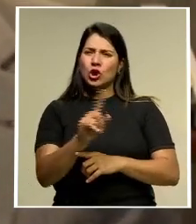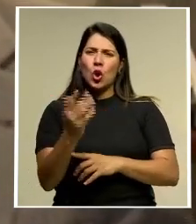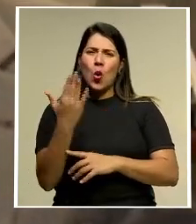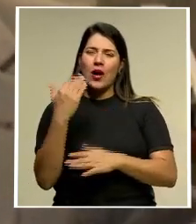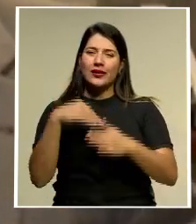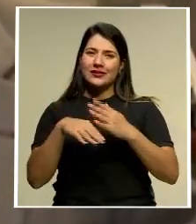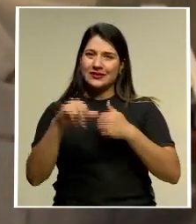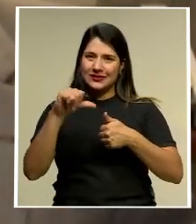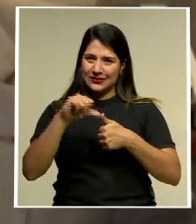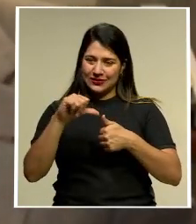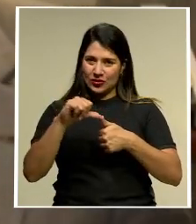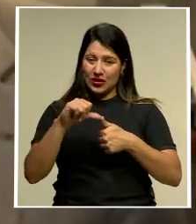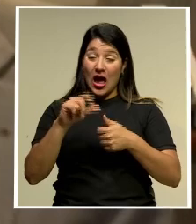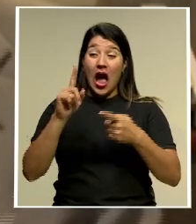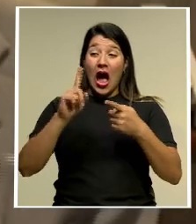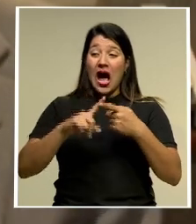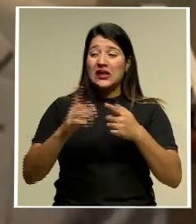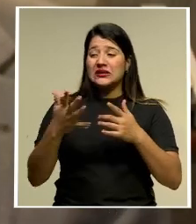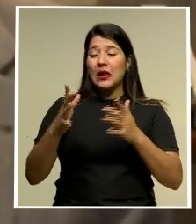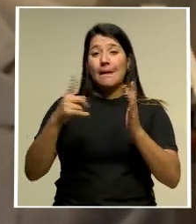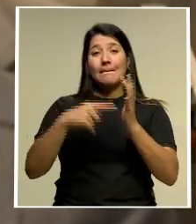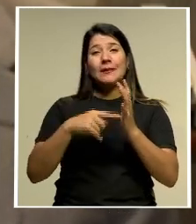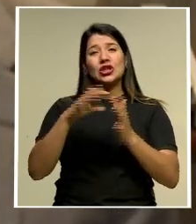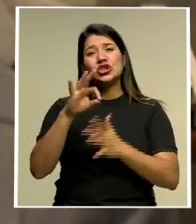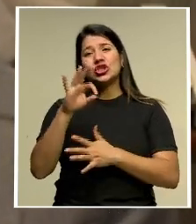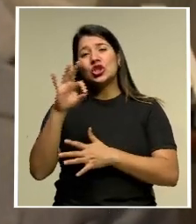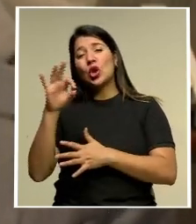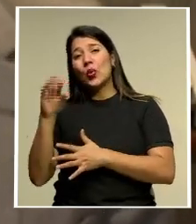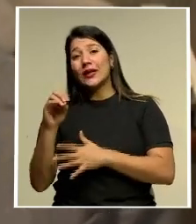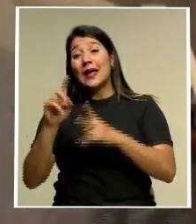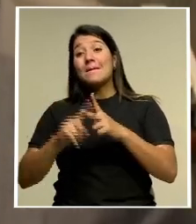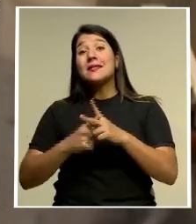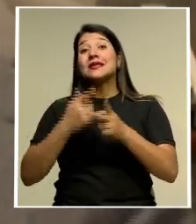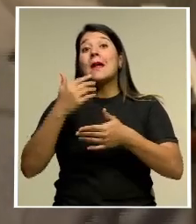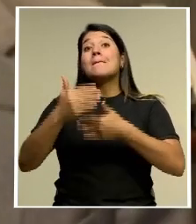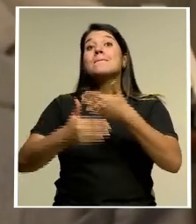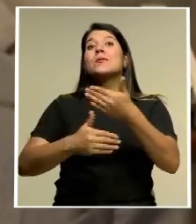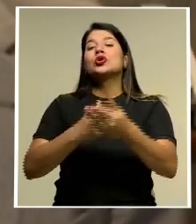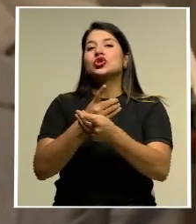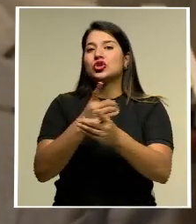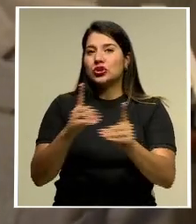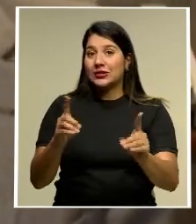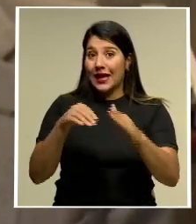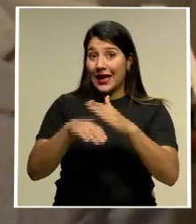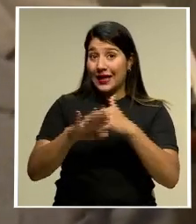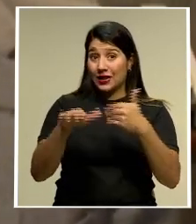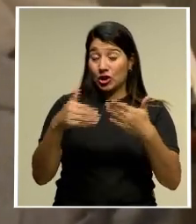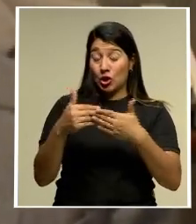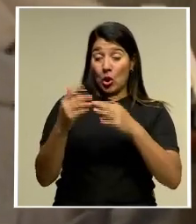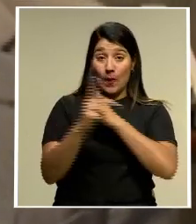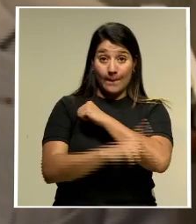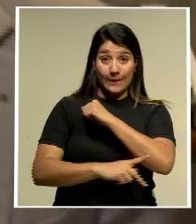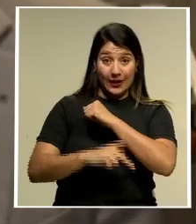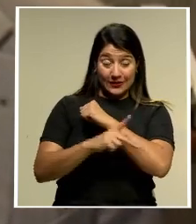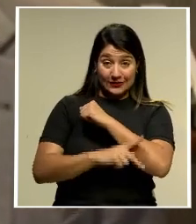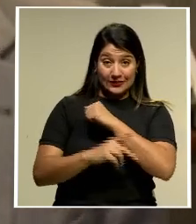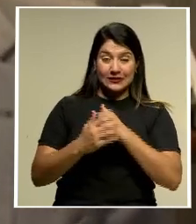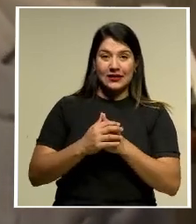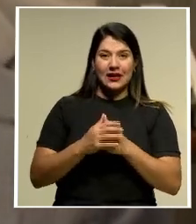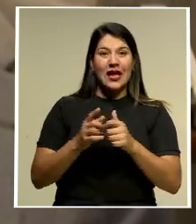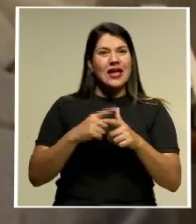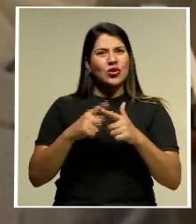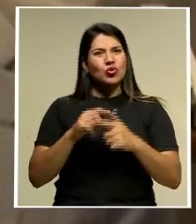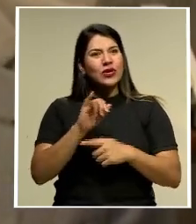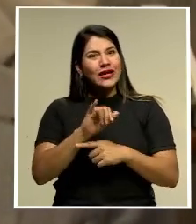no es sino hasta los 90 que empieza un proceso de democratización en todos los países. Y eso genera una